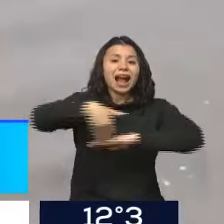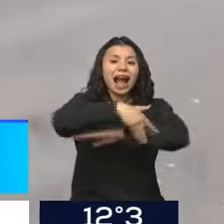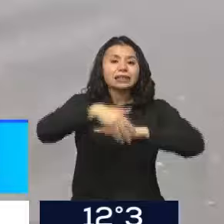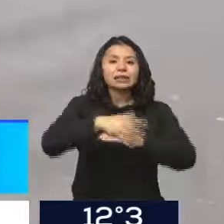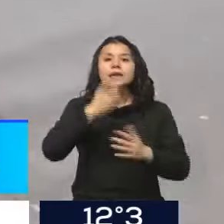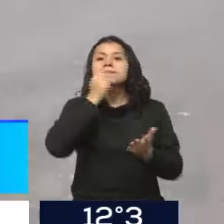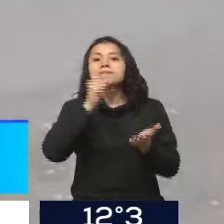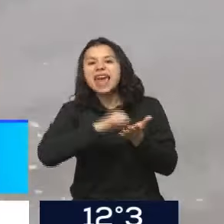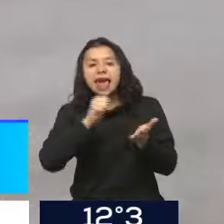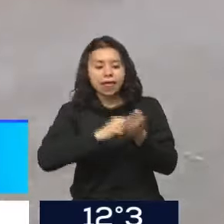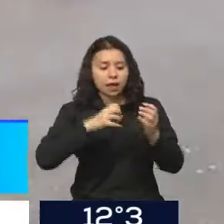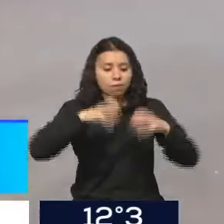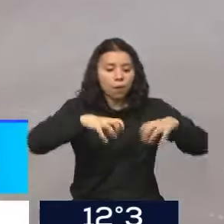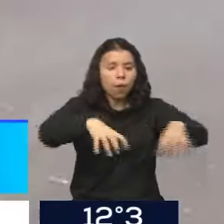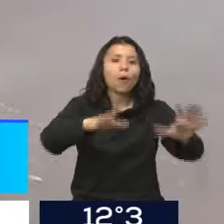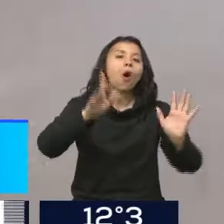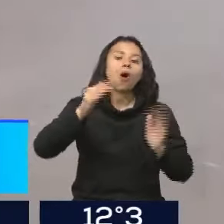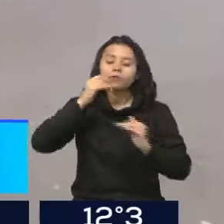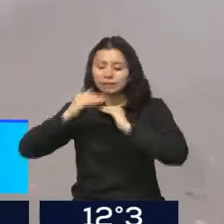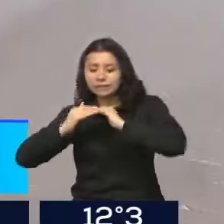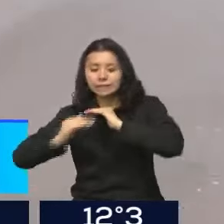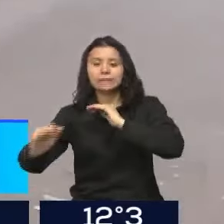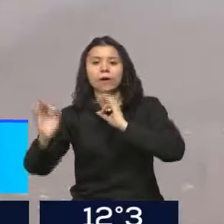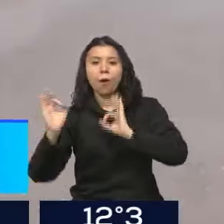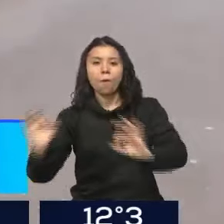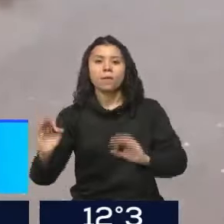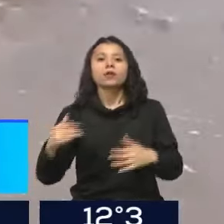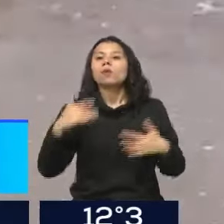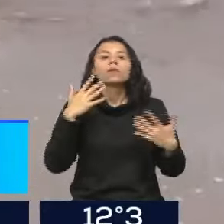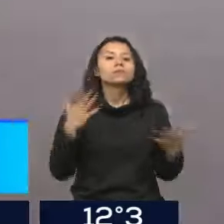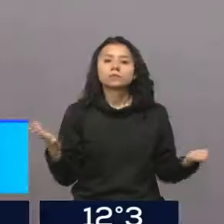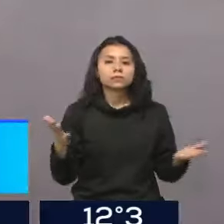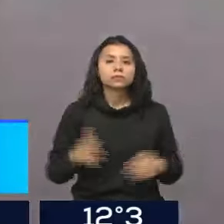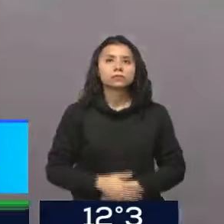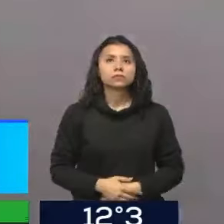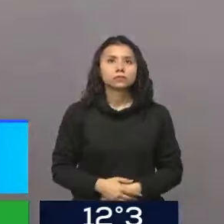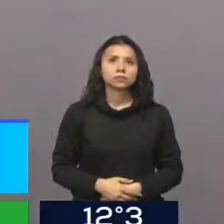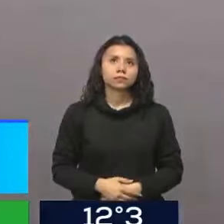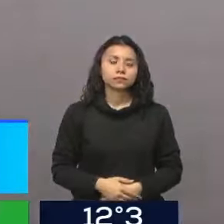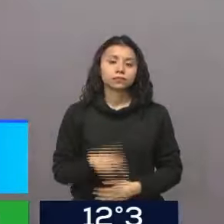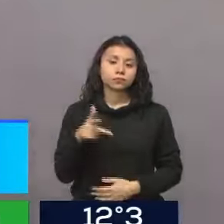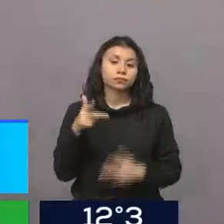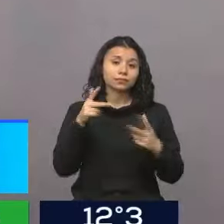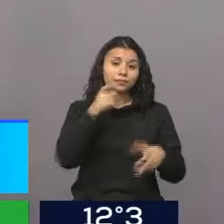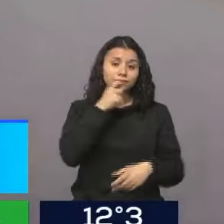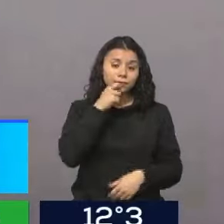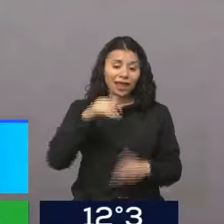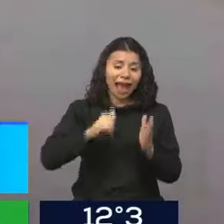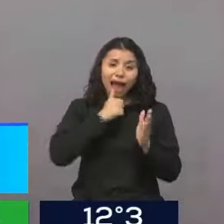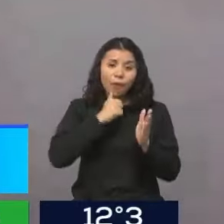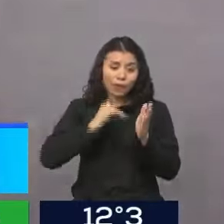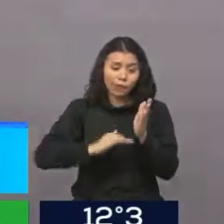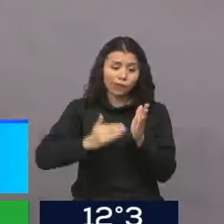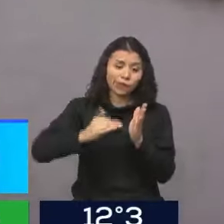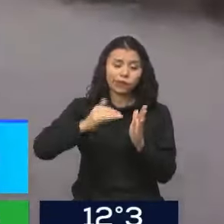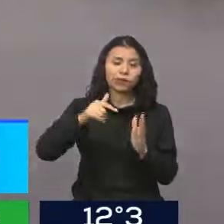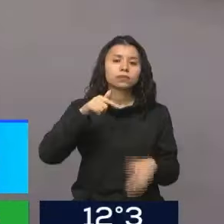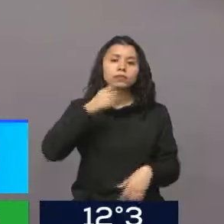queden bloqueados con cada tormenta. Aseguran que por el estado de la traza, al barrio no pueden ingresar taxis